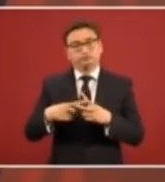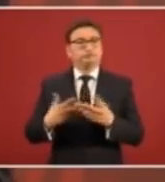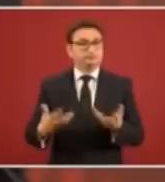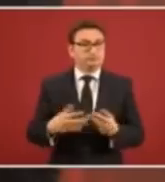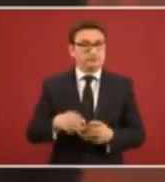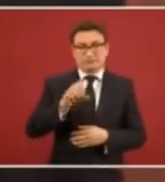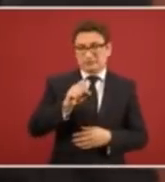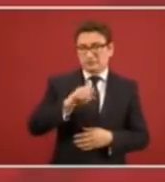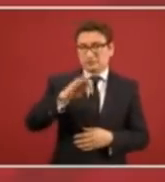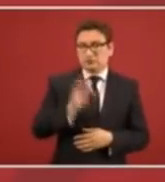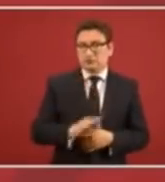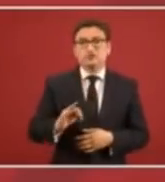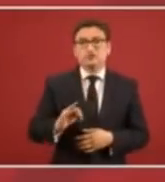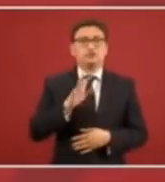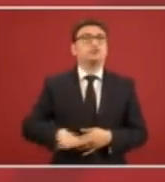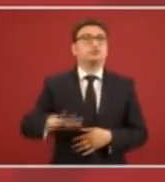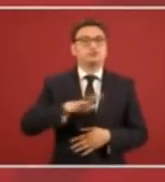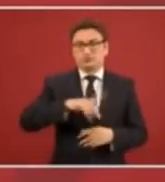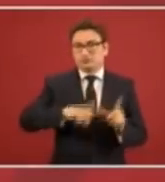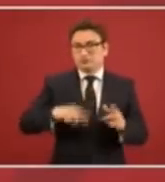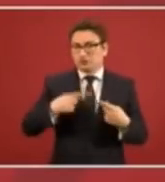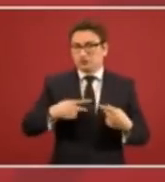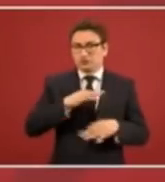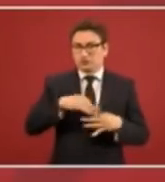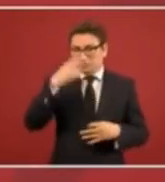Si es el 60% de la población,